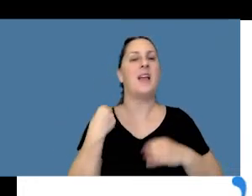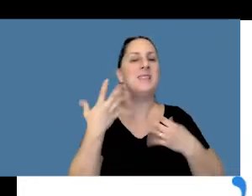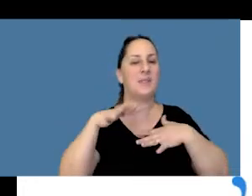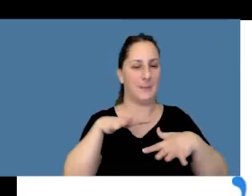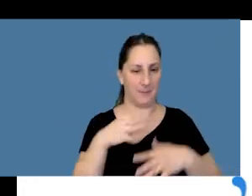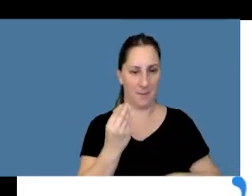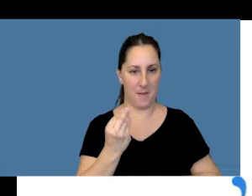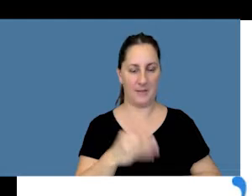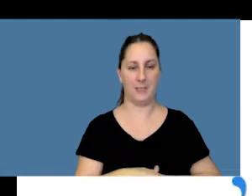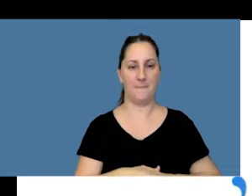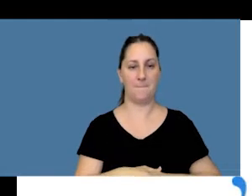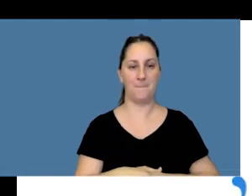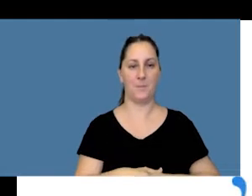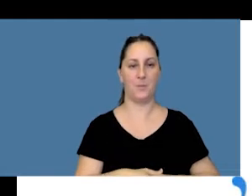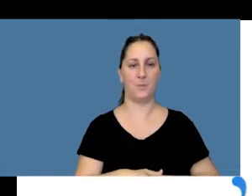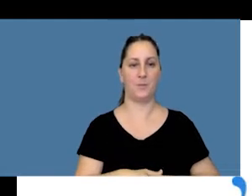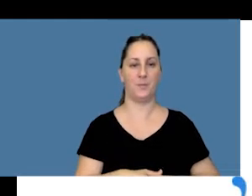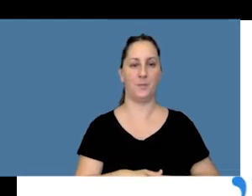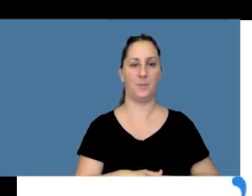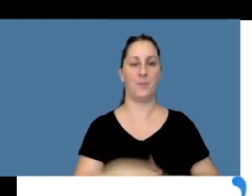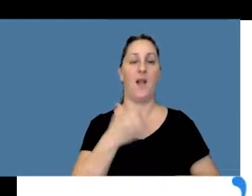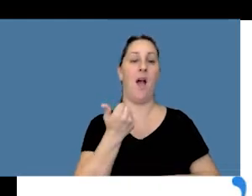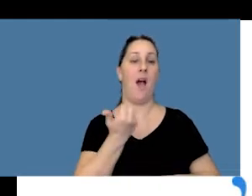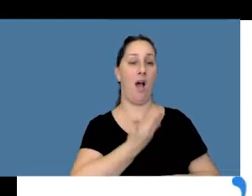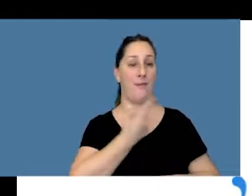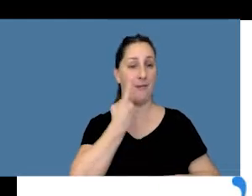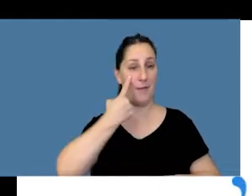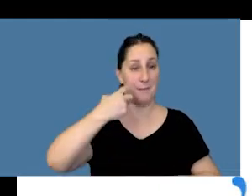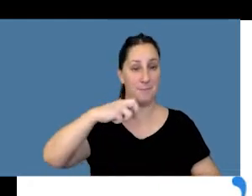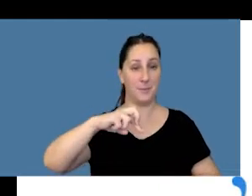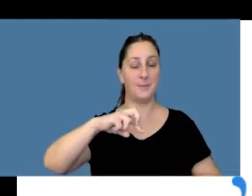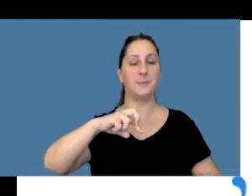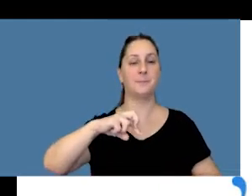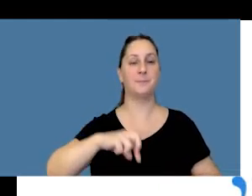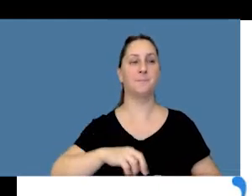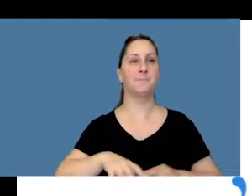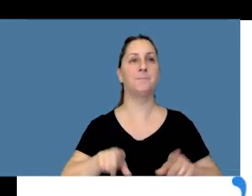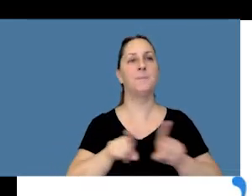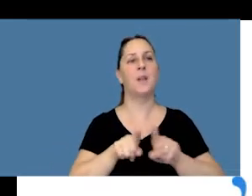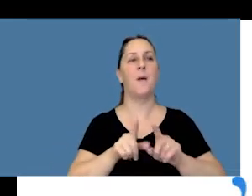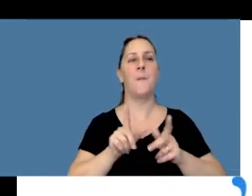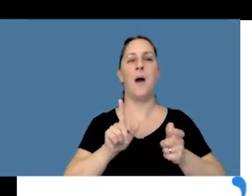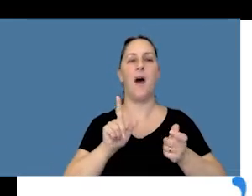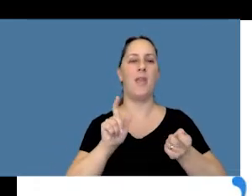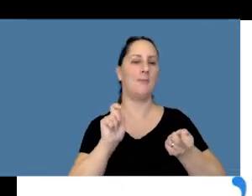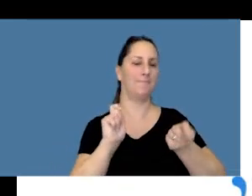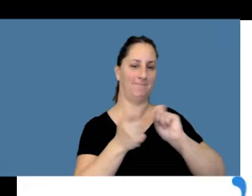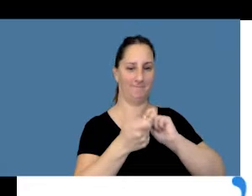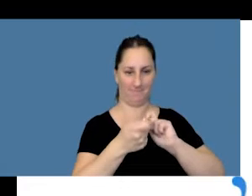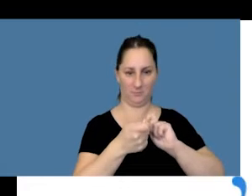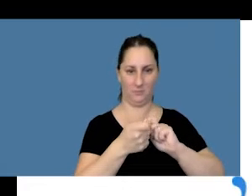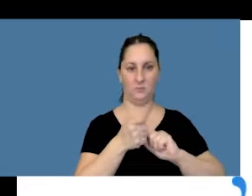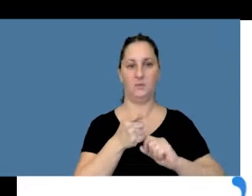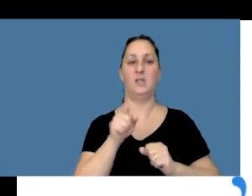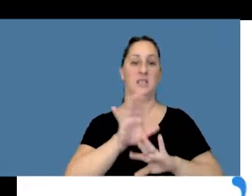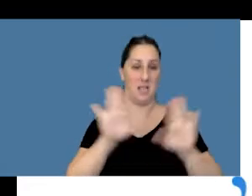Que directamente la AFIP les va a, ¿cómo se llama?, reformar la CUR. De hecho, eso ya